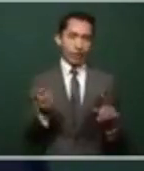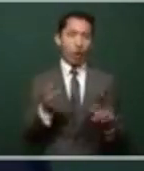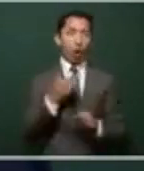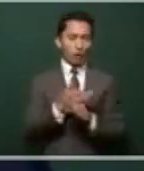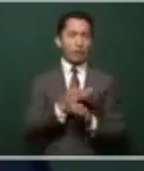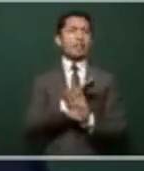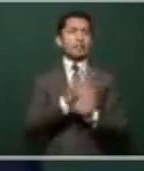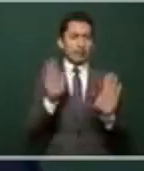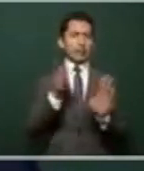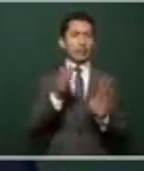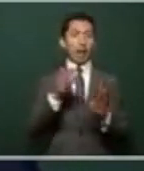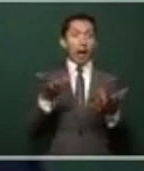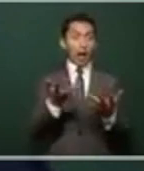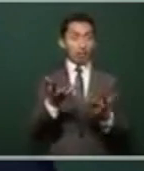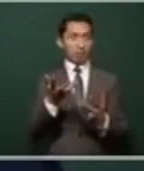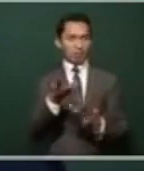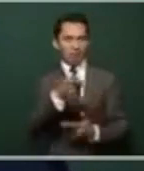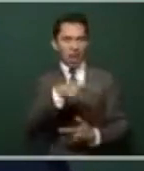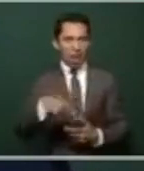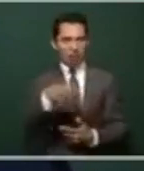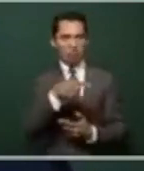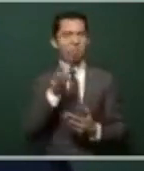El mal hay que enfrentarlo haciendo el bien.